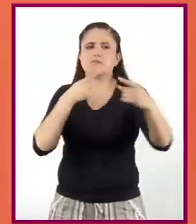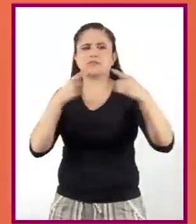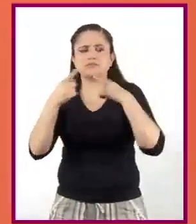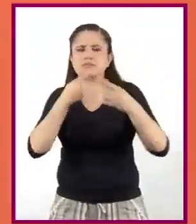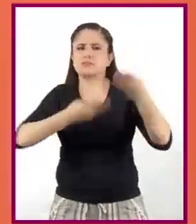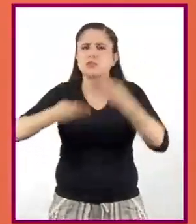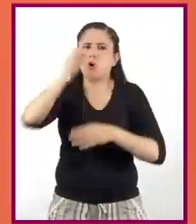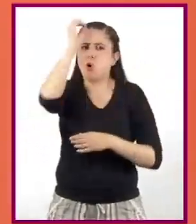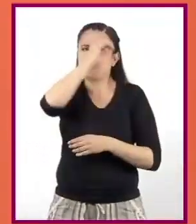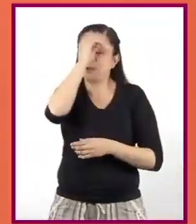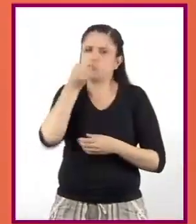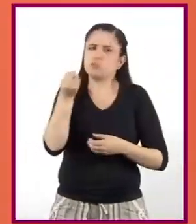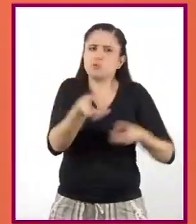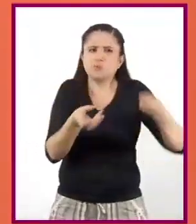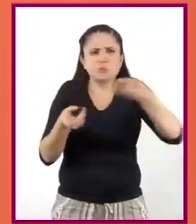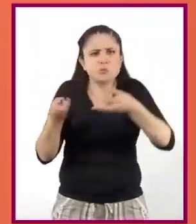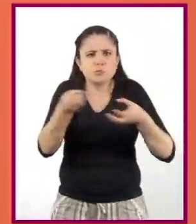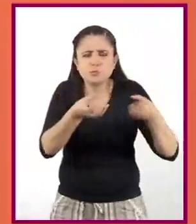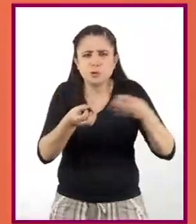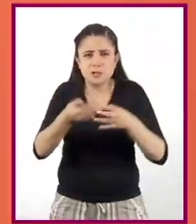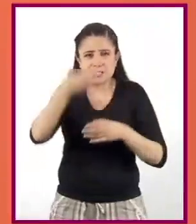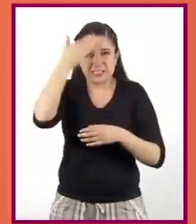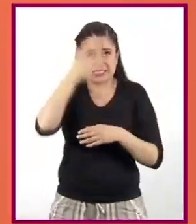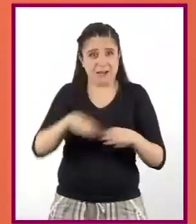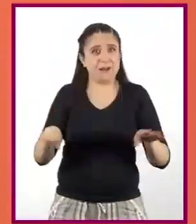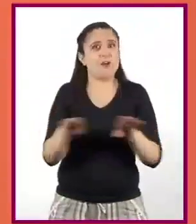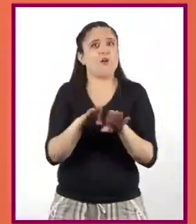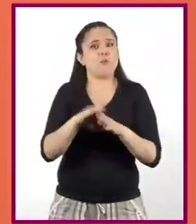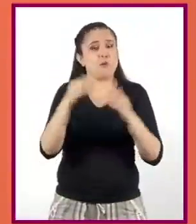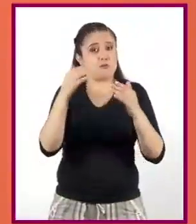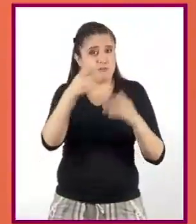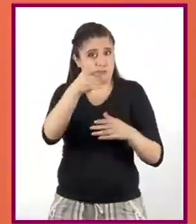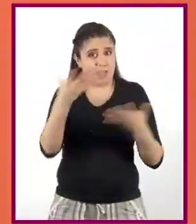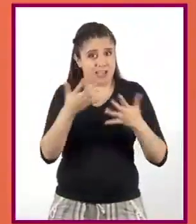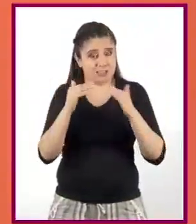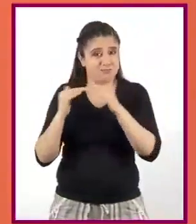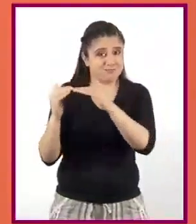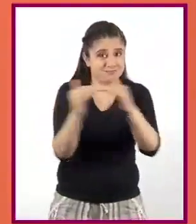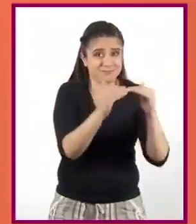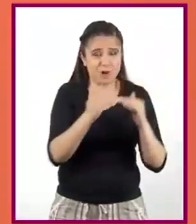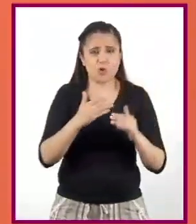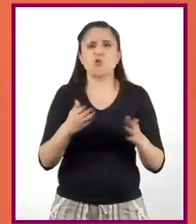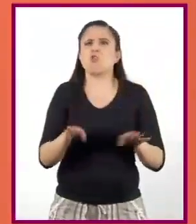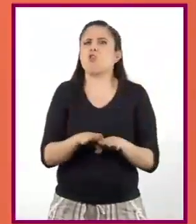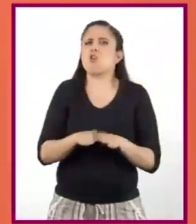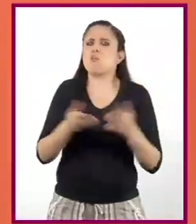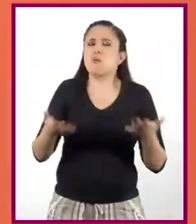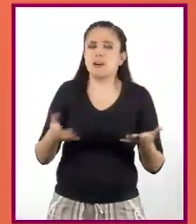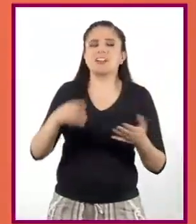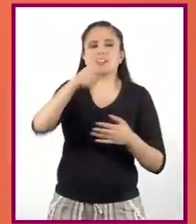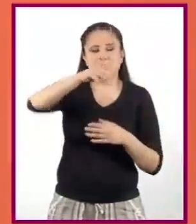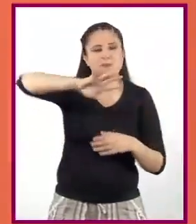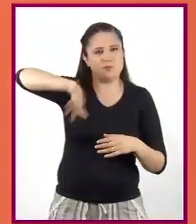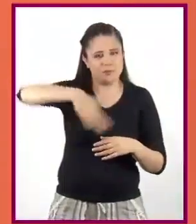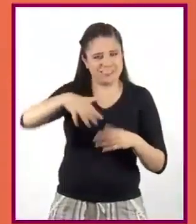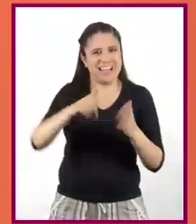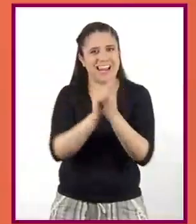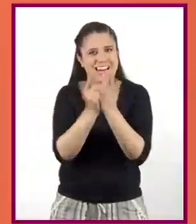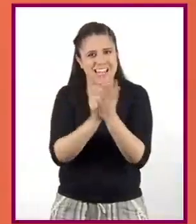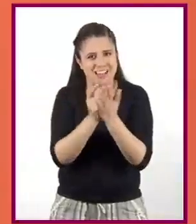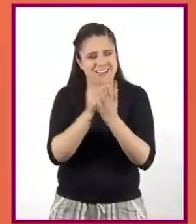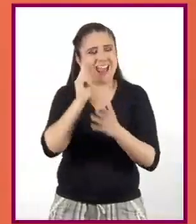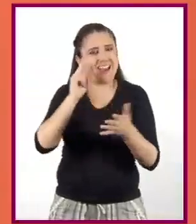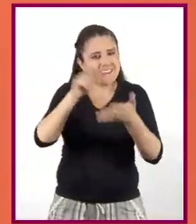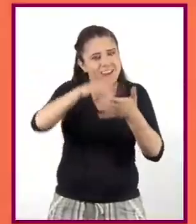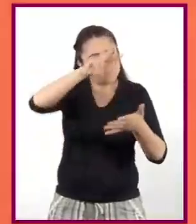nuestras opiniones. ¿Quieren saber cómo practican la democracia? Entonces, no duden en buscar este libro y